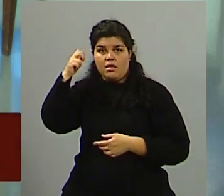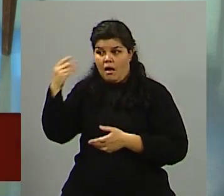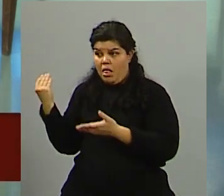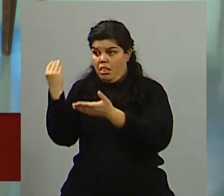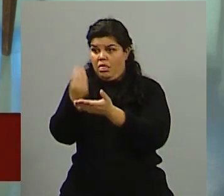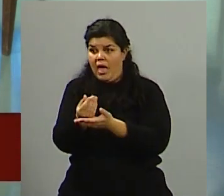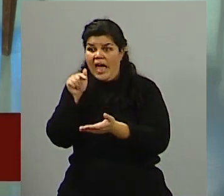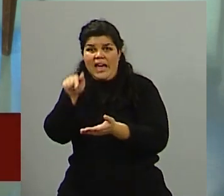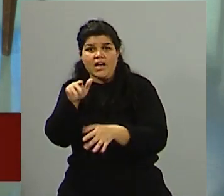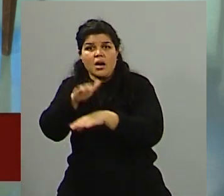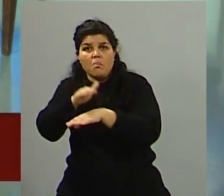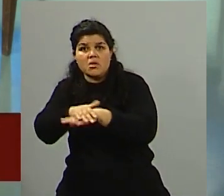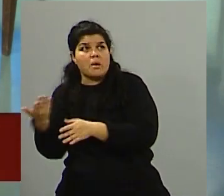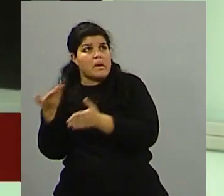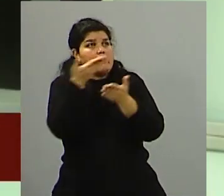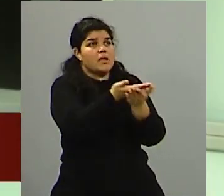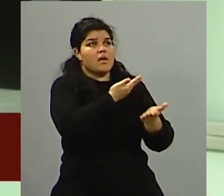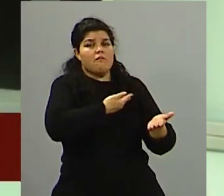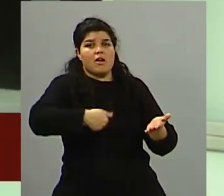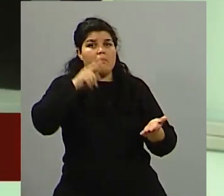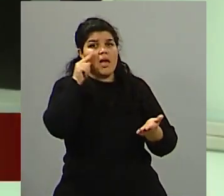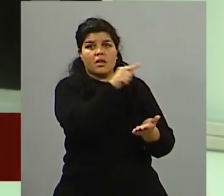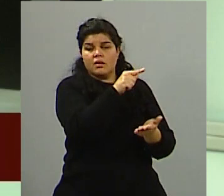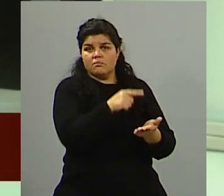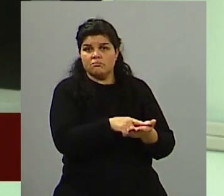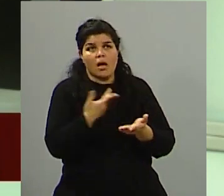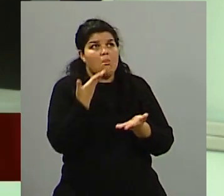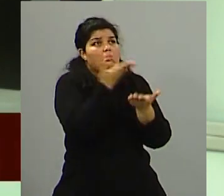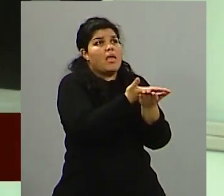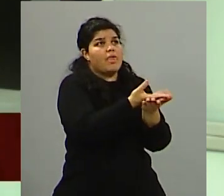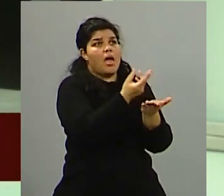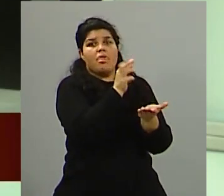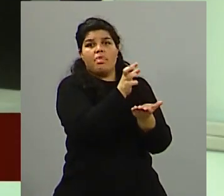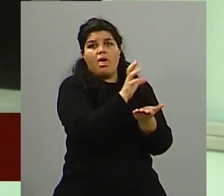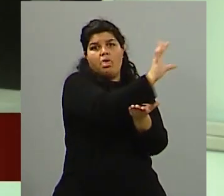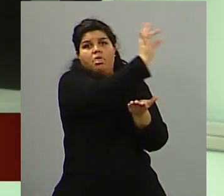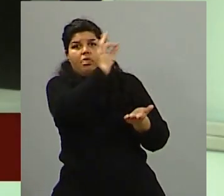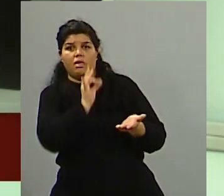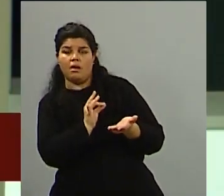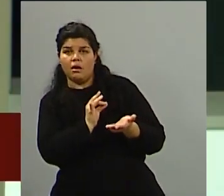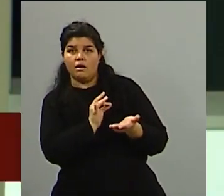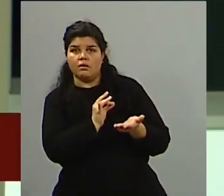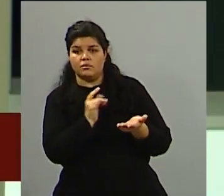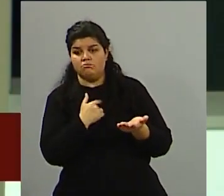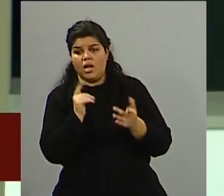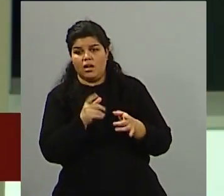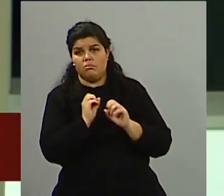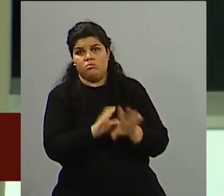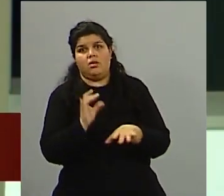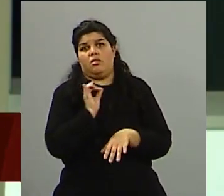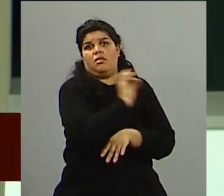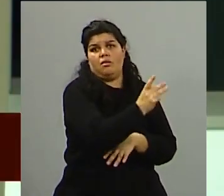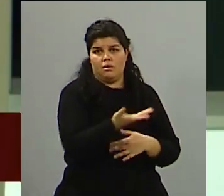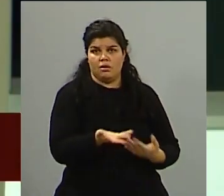Es verdad eso, que uno ve en el fondo el monstruo, pero tenemos que analizar quiénes fueron los que llegaron ahí, ¿no? El Fondo Monetario Internacional es un prestamista a